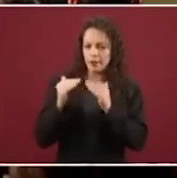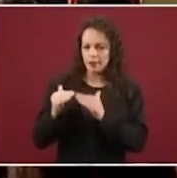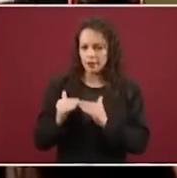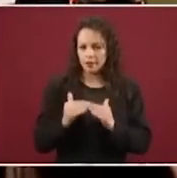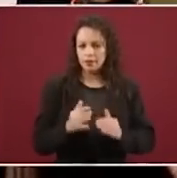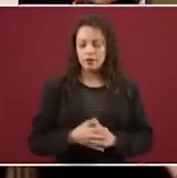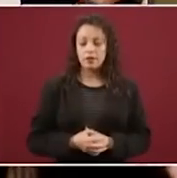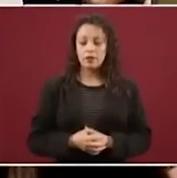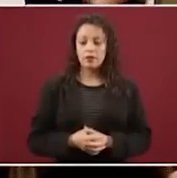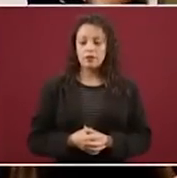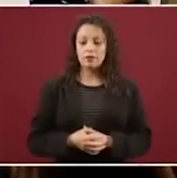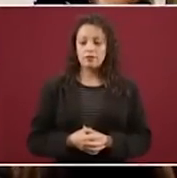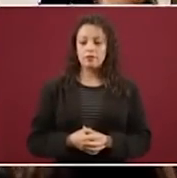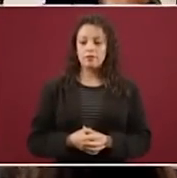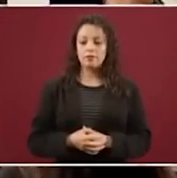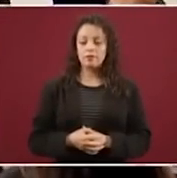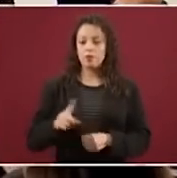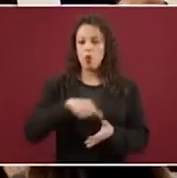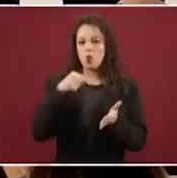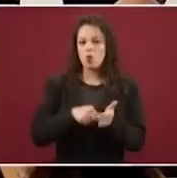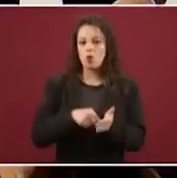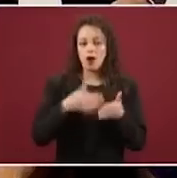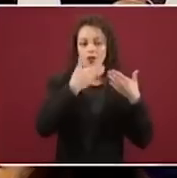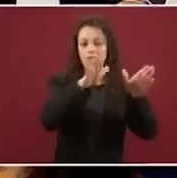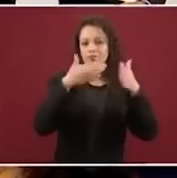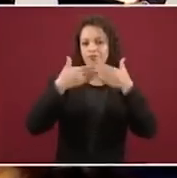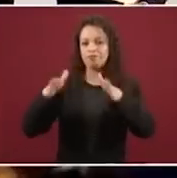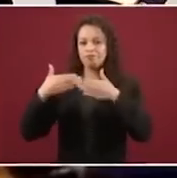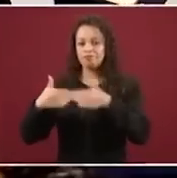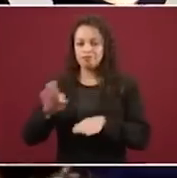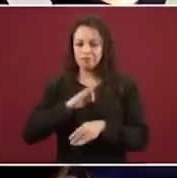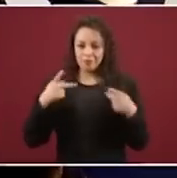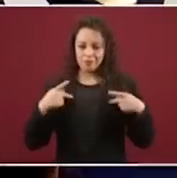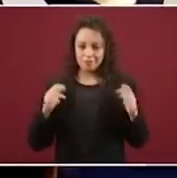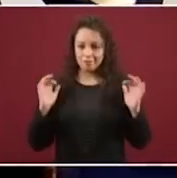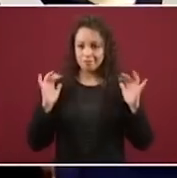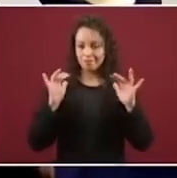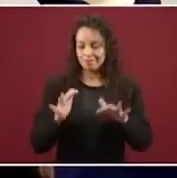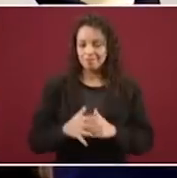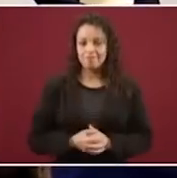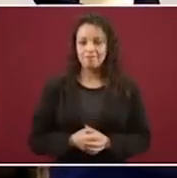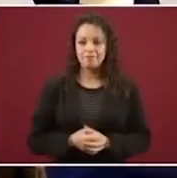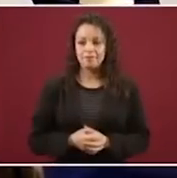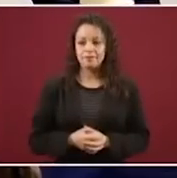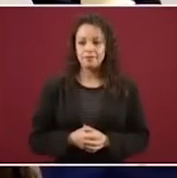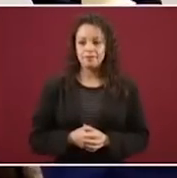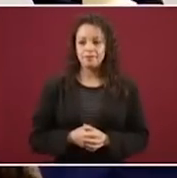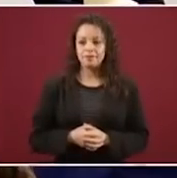intervención de espacios públicos, desarrollo urbano,